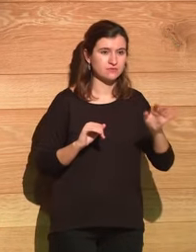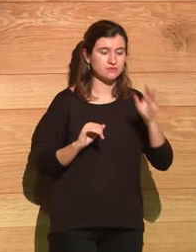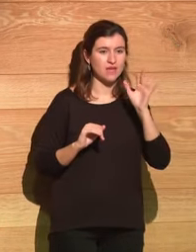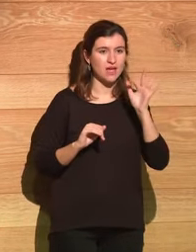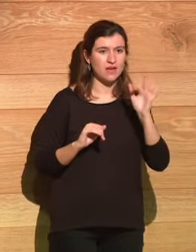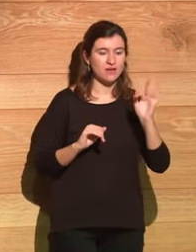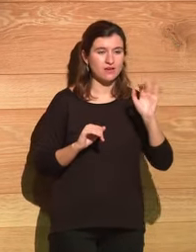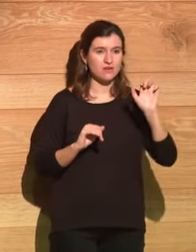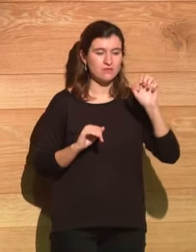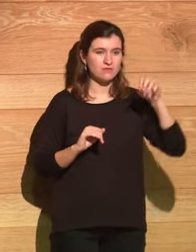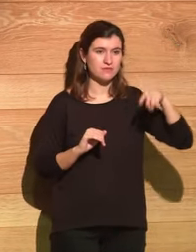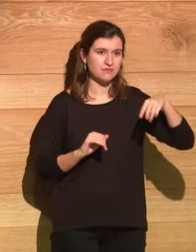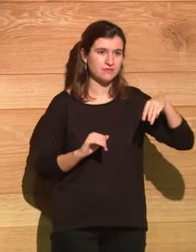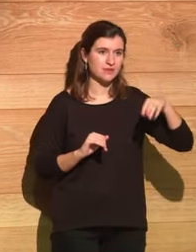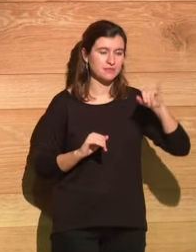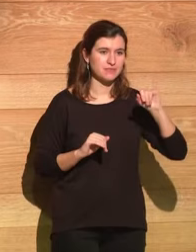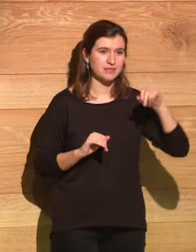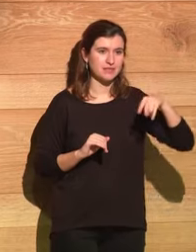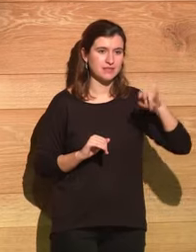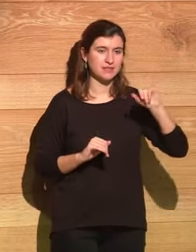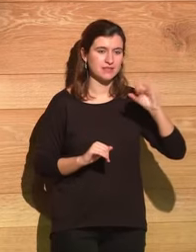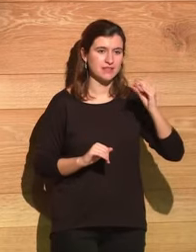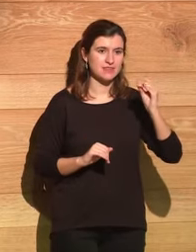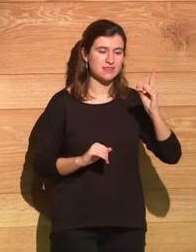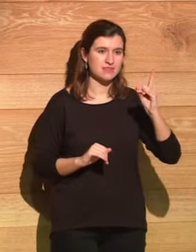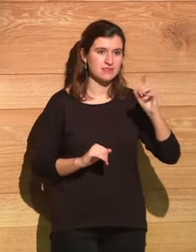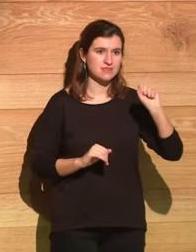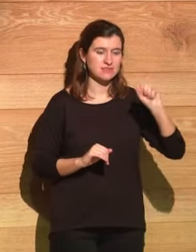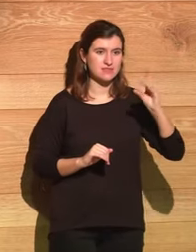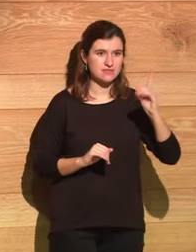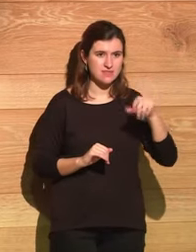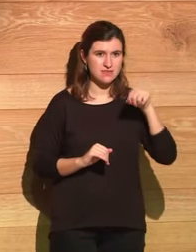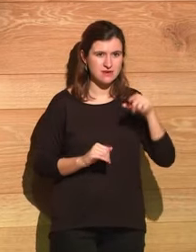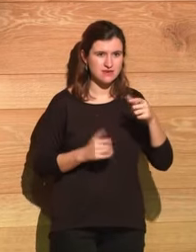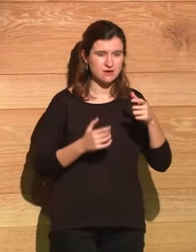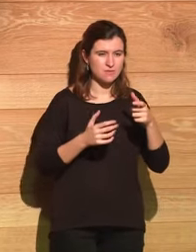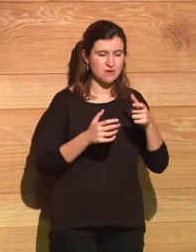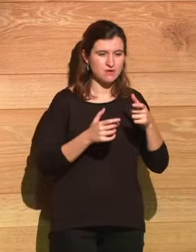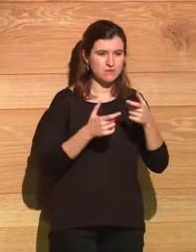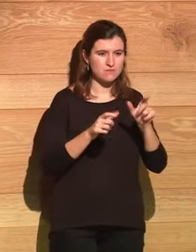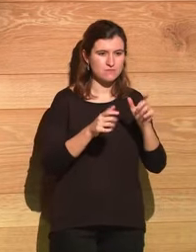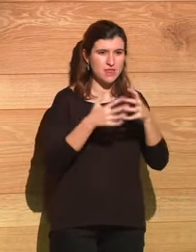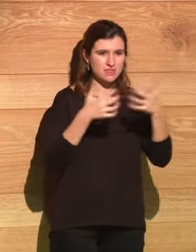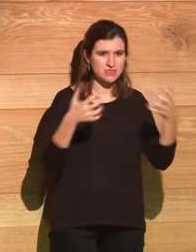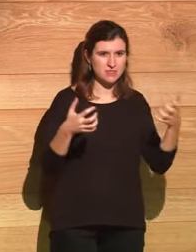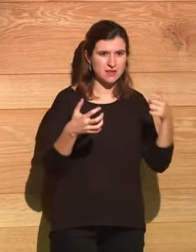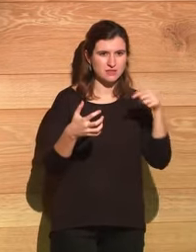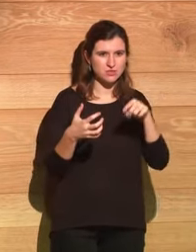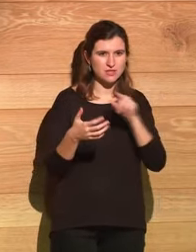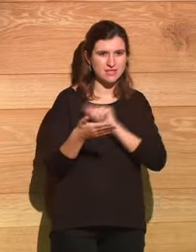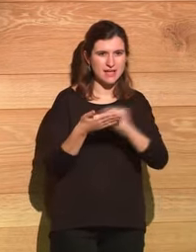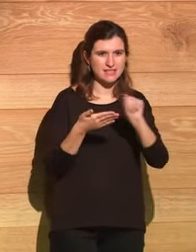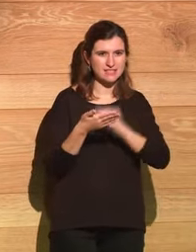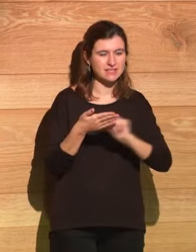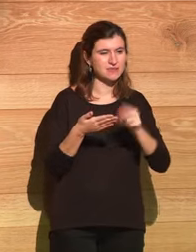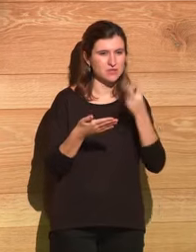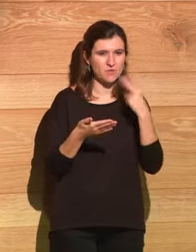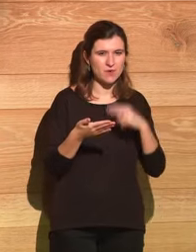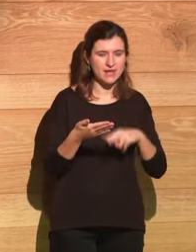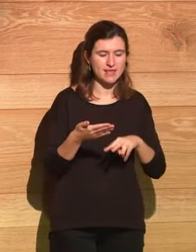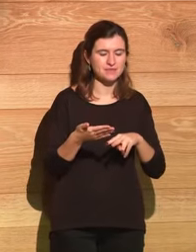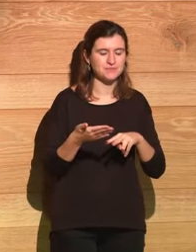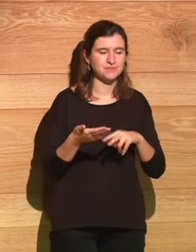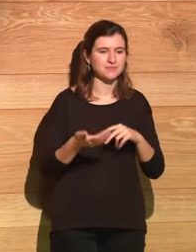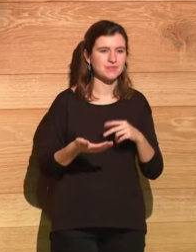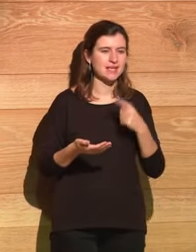al ser humano. Hay un texto, hay una parte que escribe en el epílogo que a mí me encanta y que os voy a leer.